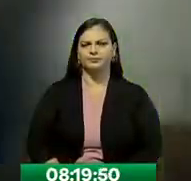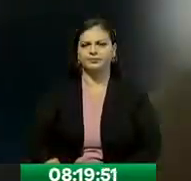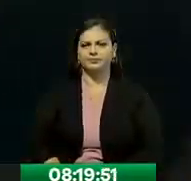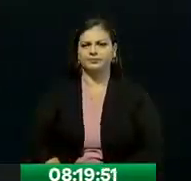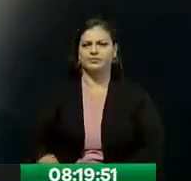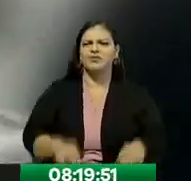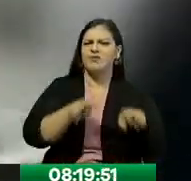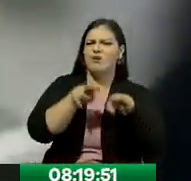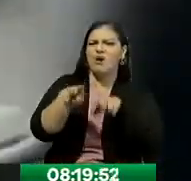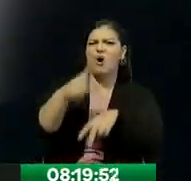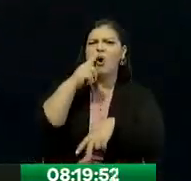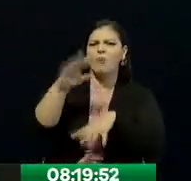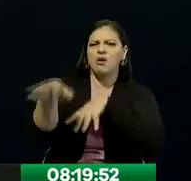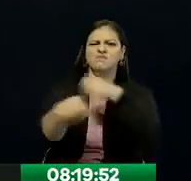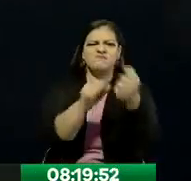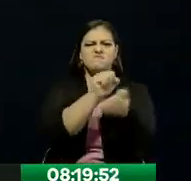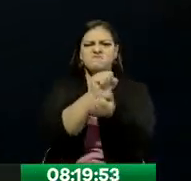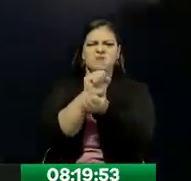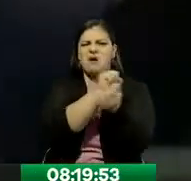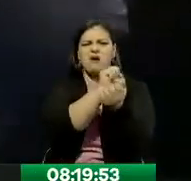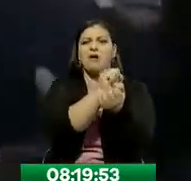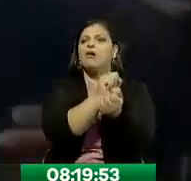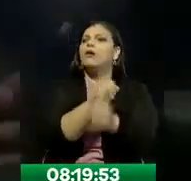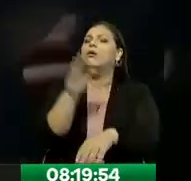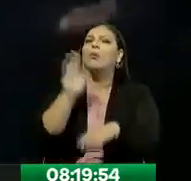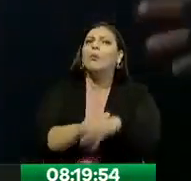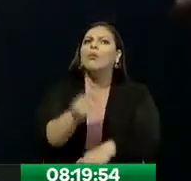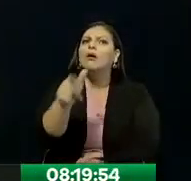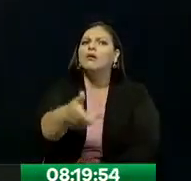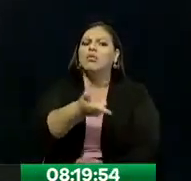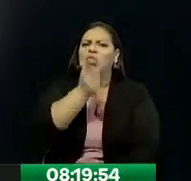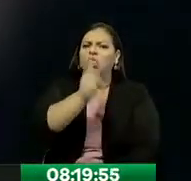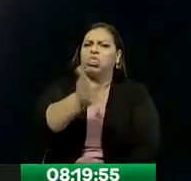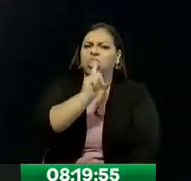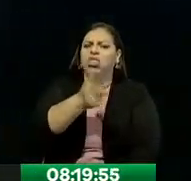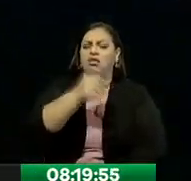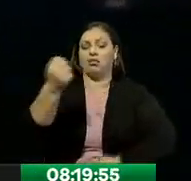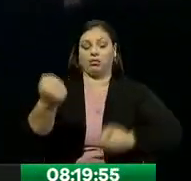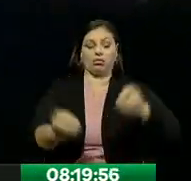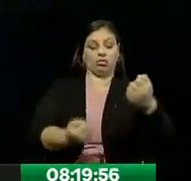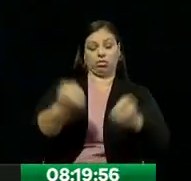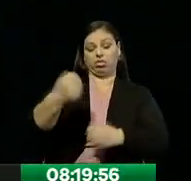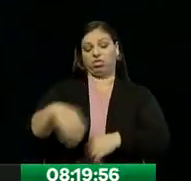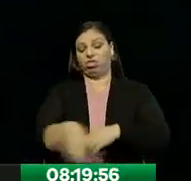Un hombre fue detenido después de un accidente de tránsito este fin de semana.